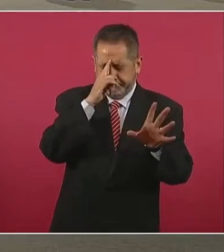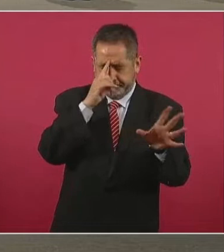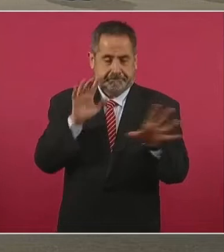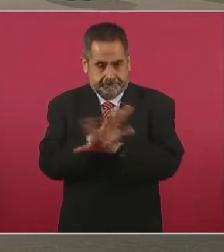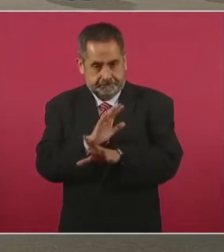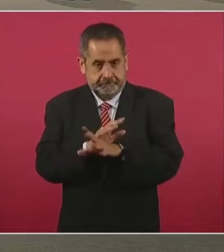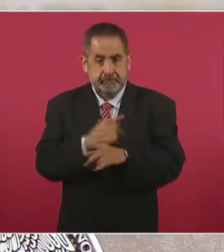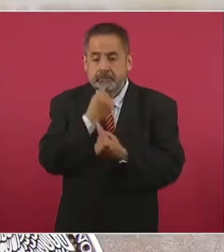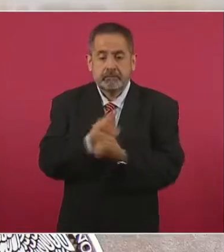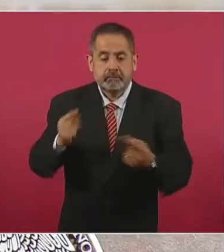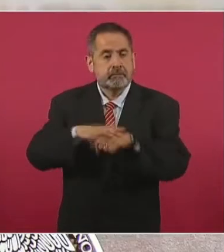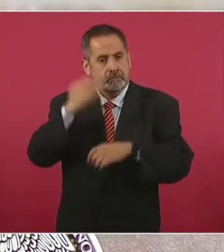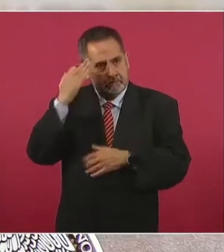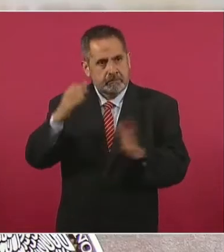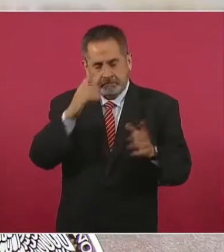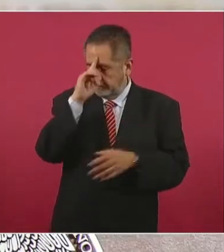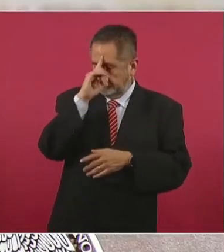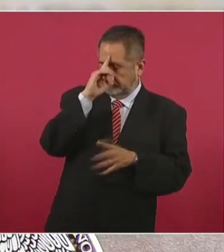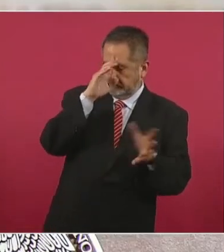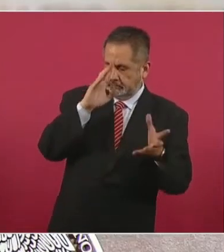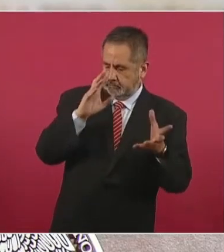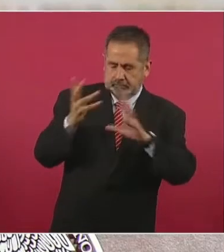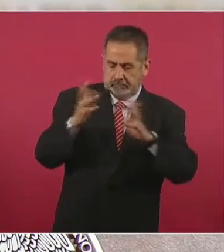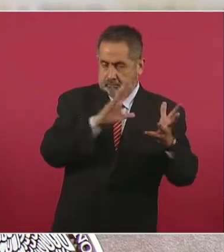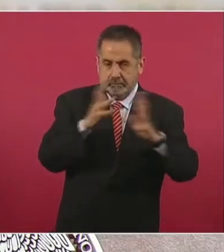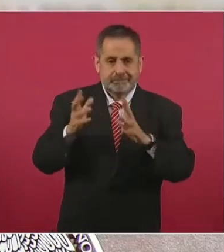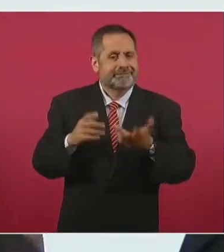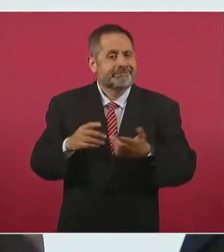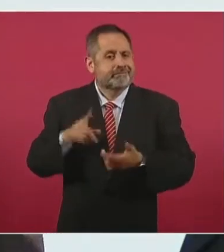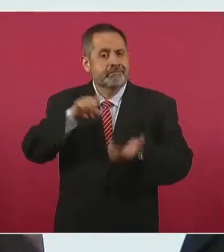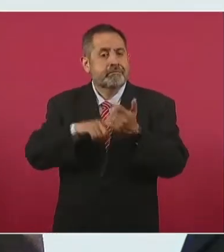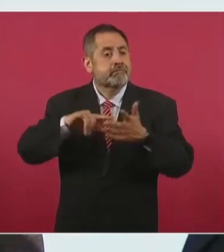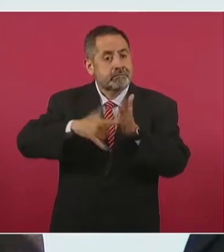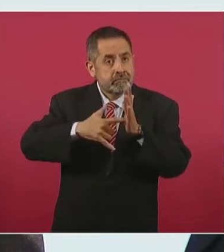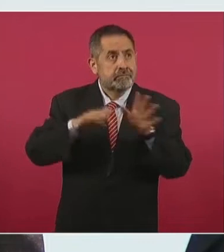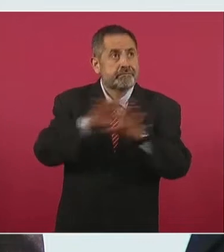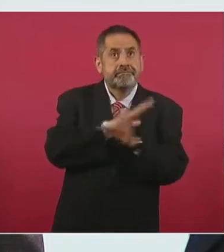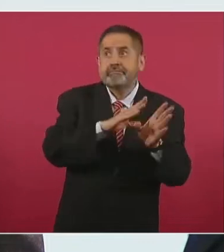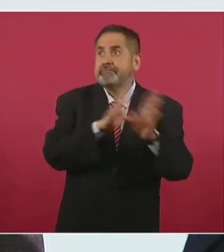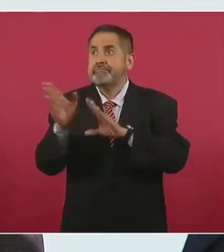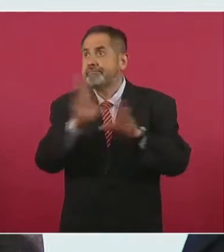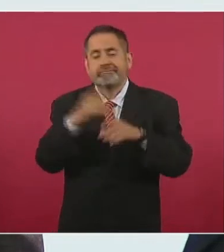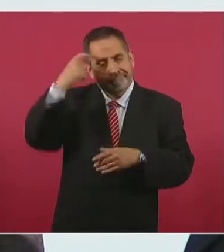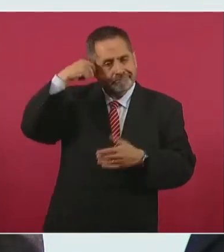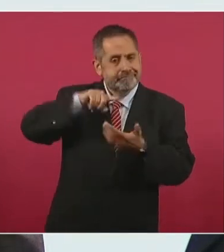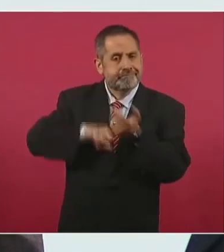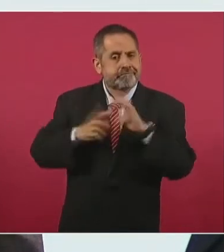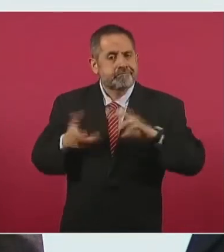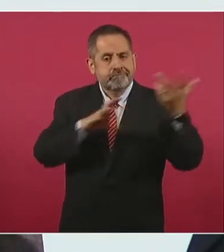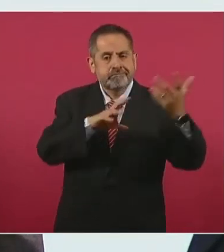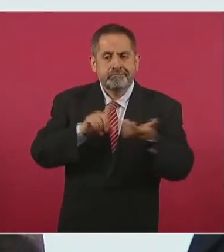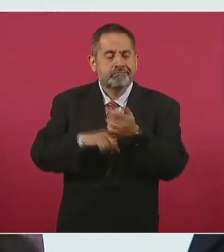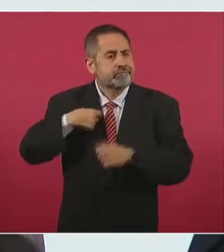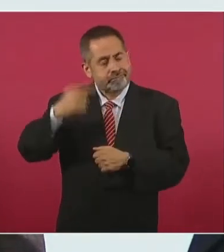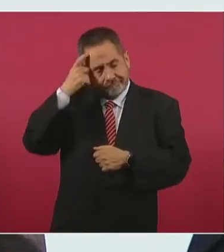de sincronización con el medio ambiente altera nuestro orden temporal interno y causa problemas físicos y